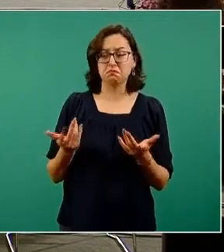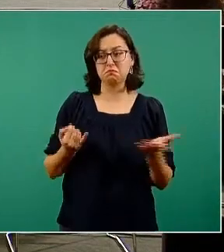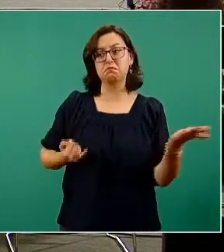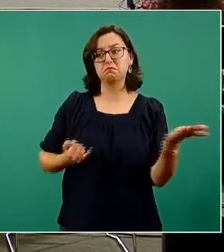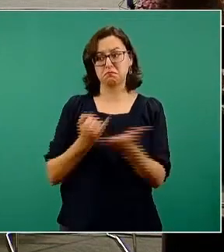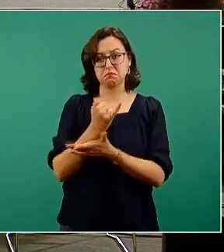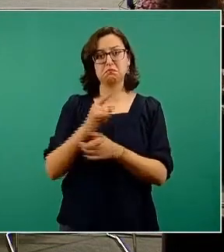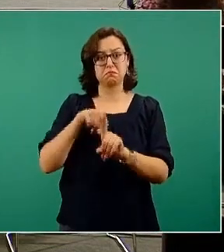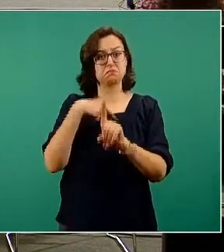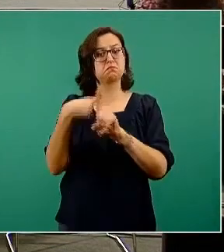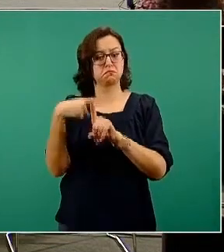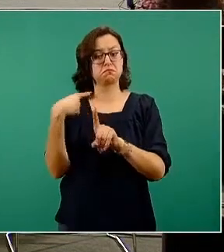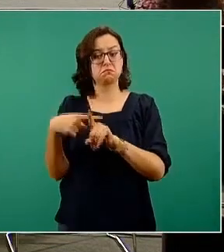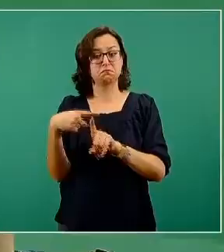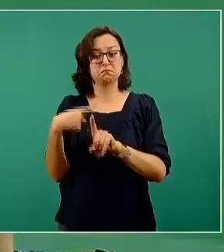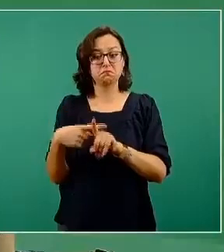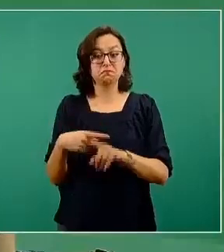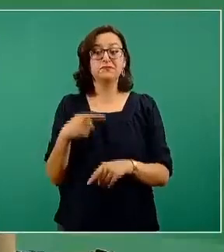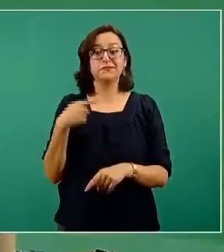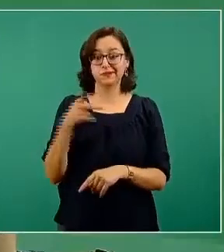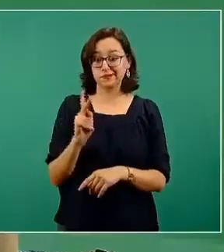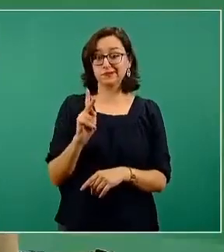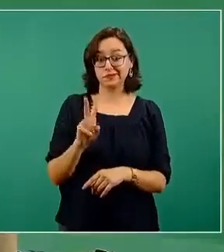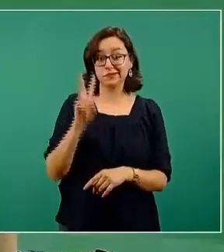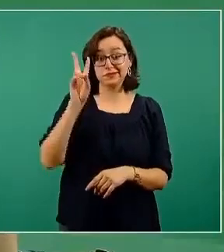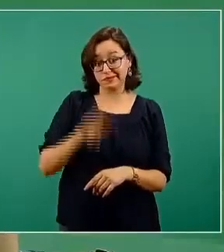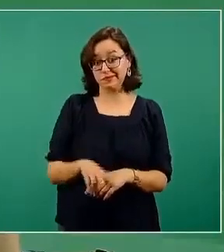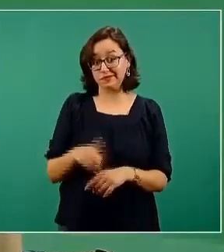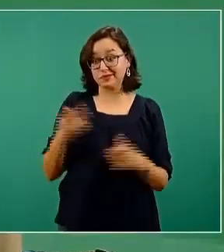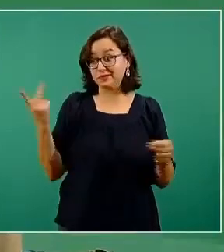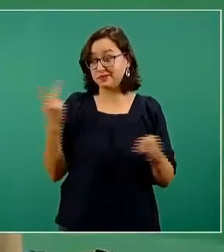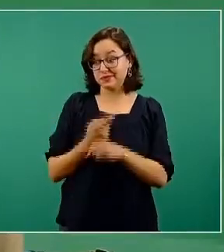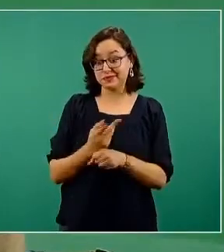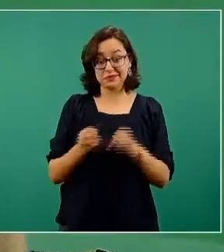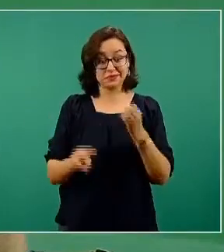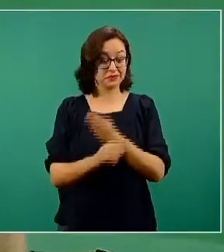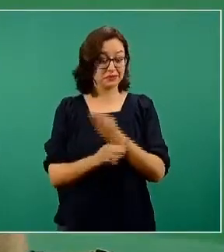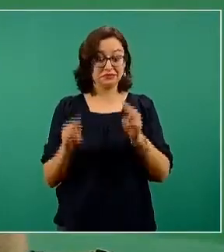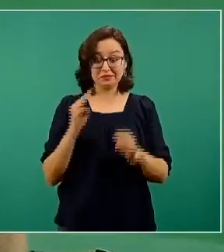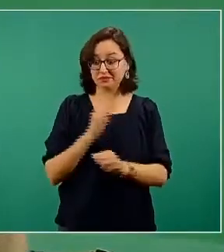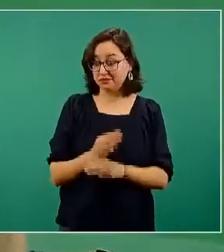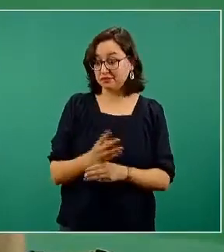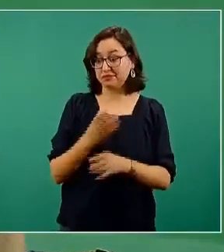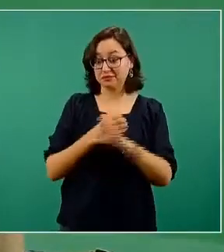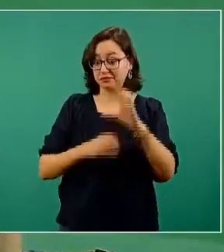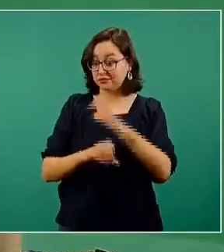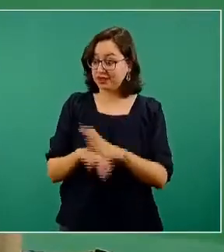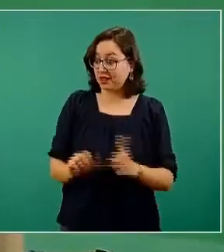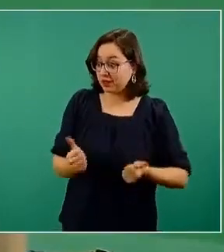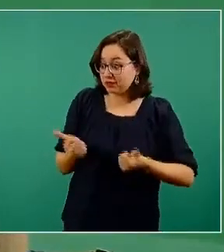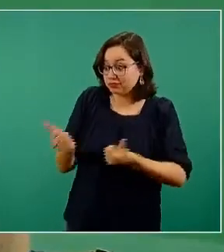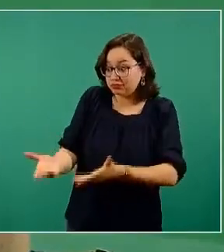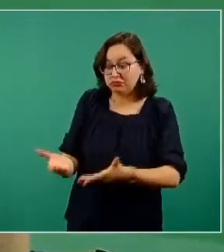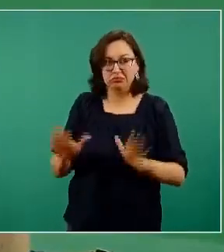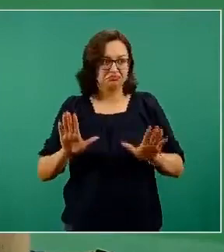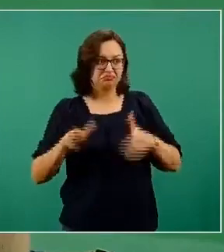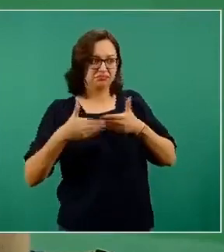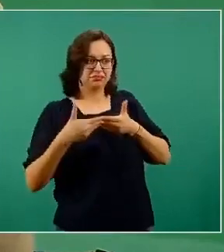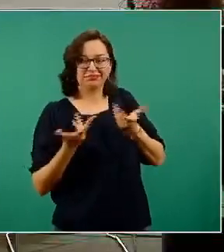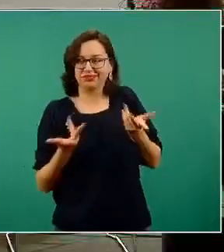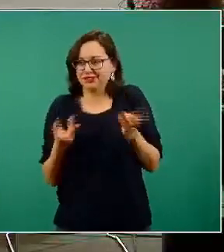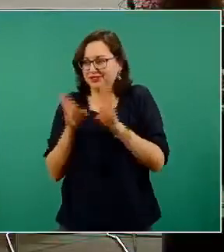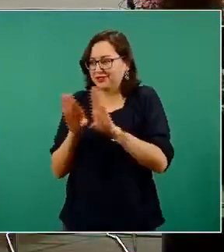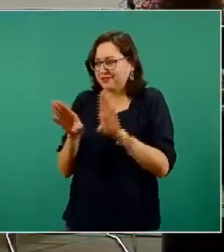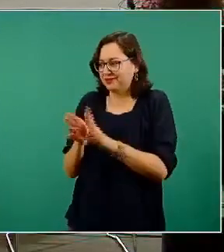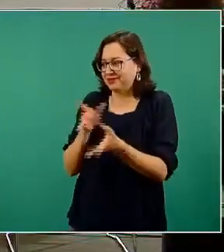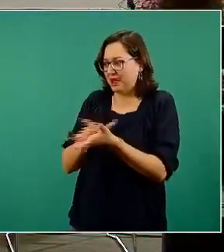impacto positivo, ¿no? Pero sí, en efecto, si no tienes los insumos, si no tienes, pues es muy difícil el poderle apoyar a